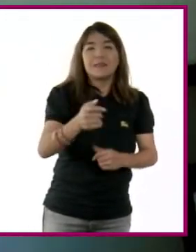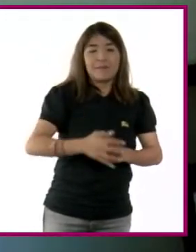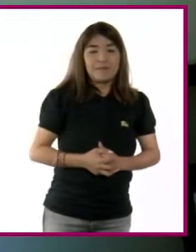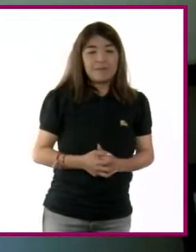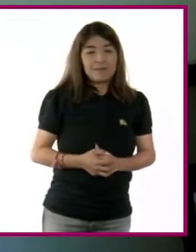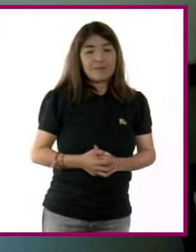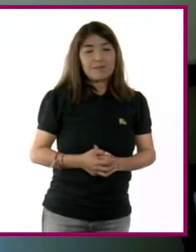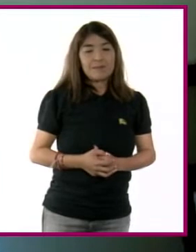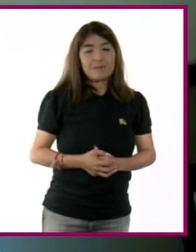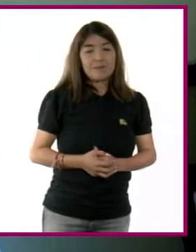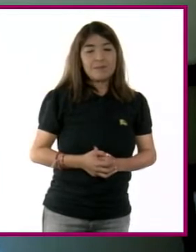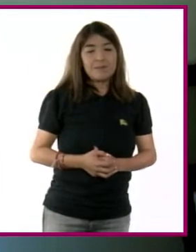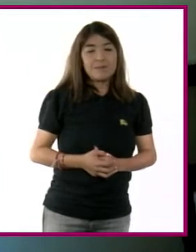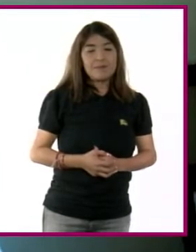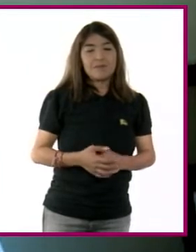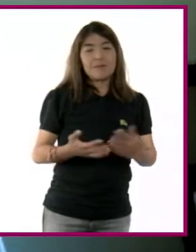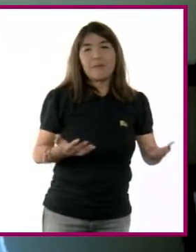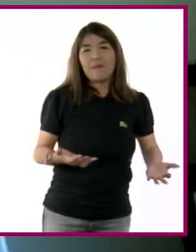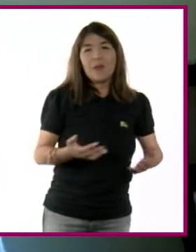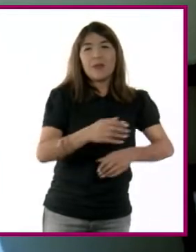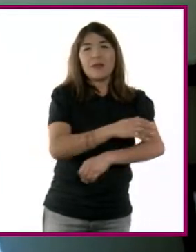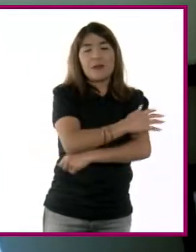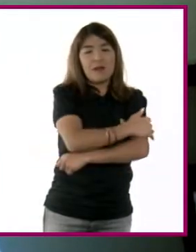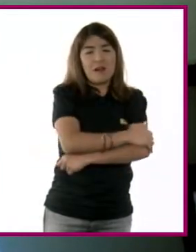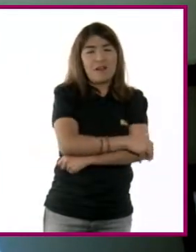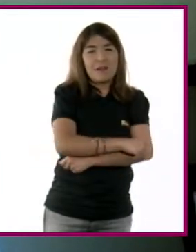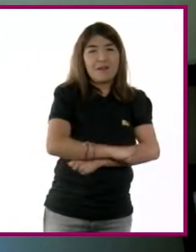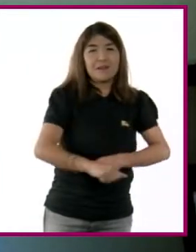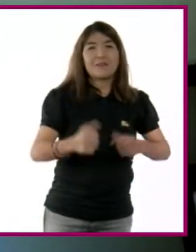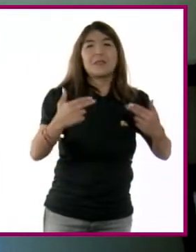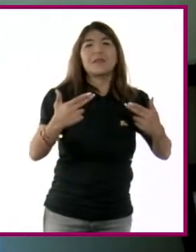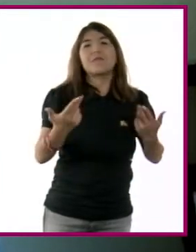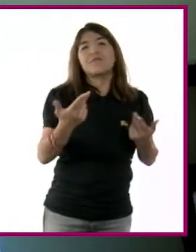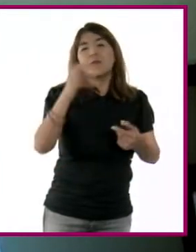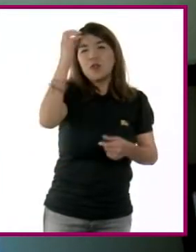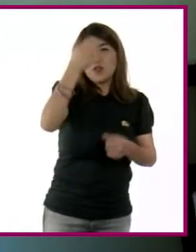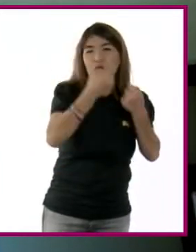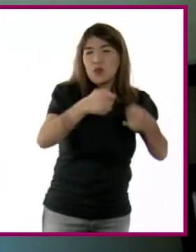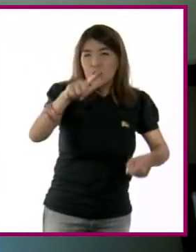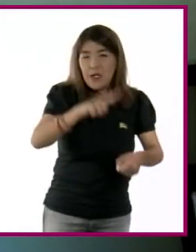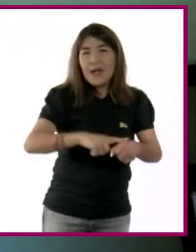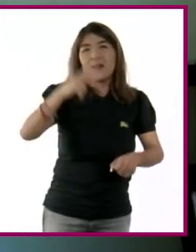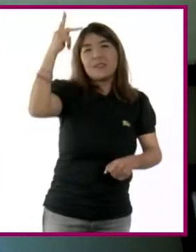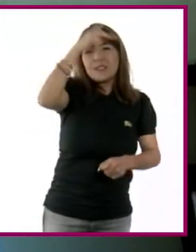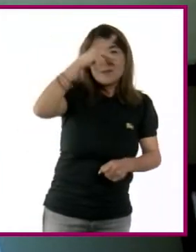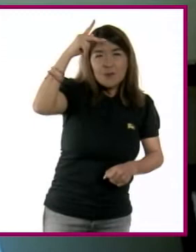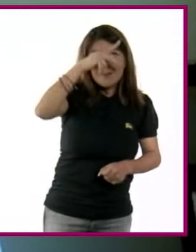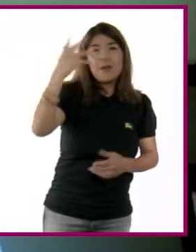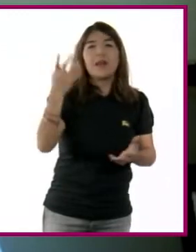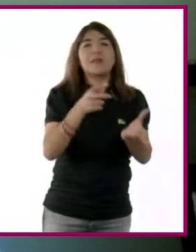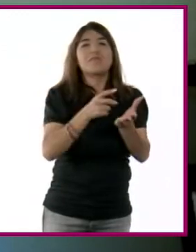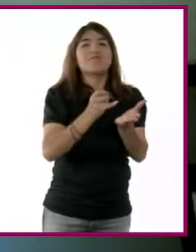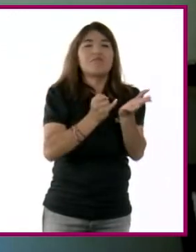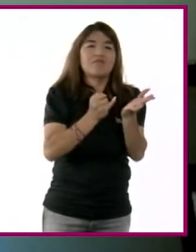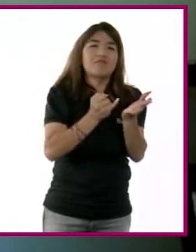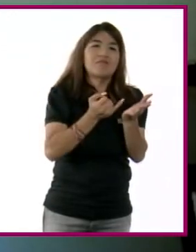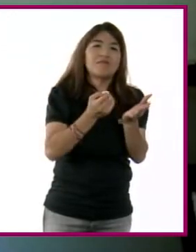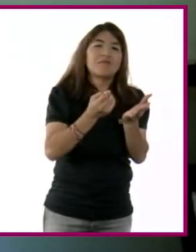puede llamar, o relacionadas con humanidades, como sociología, psicología, derecho,